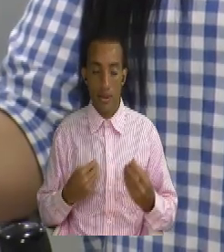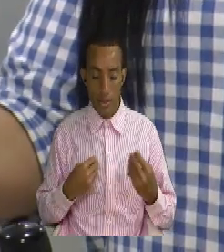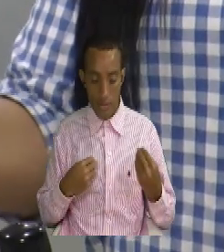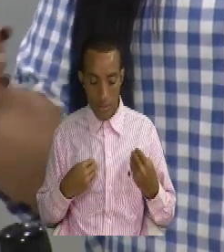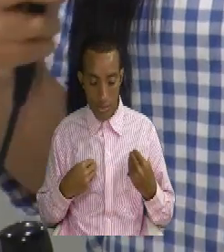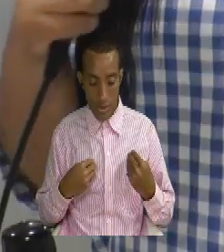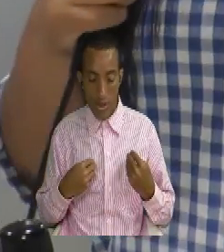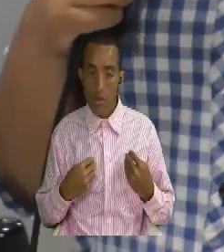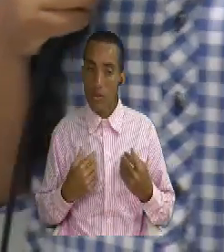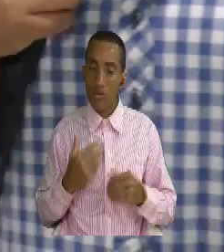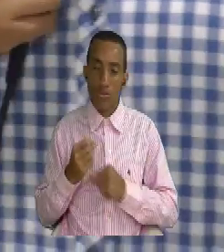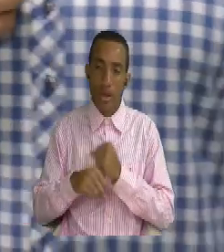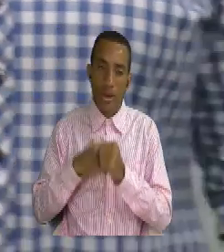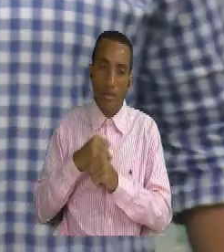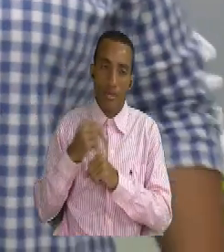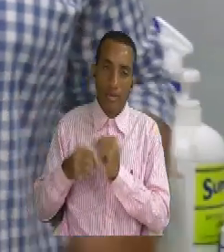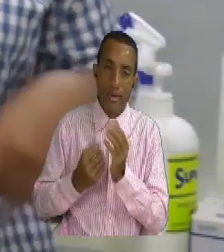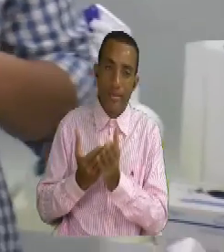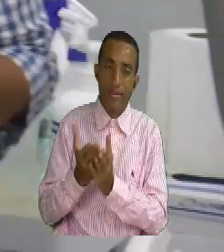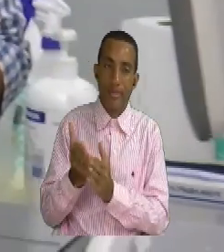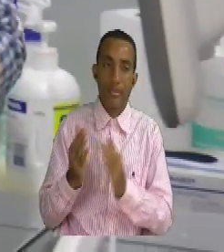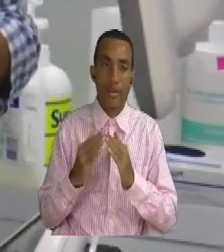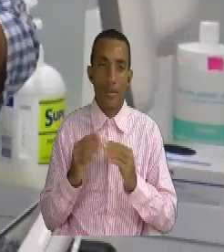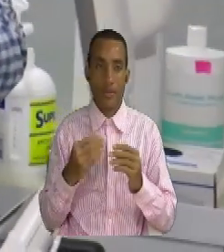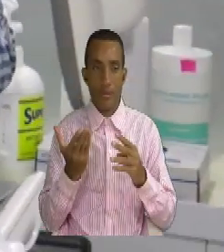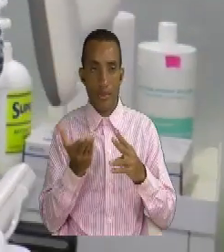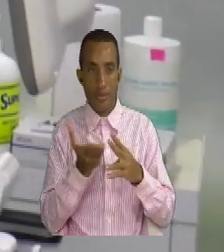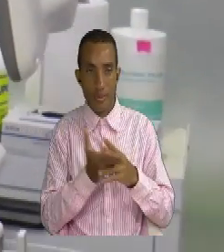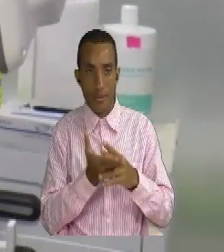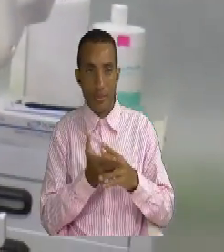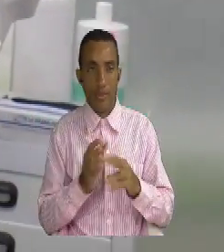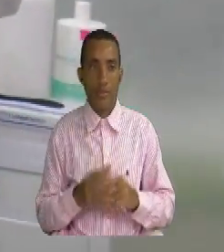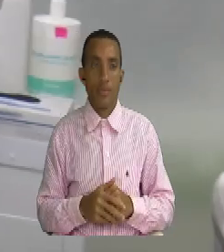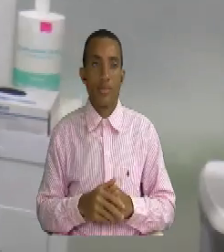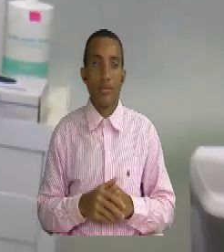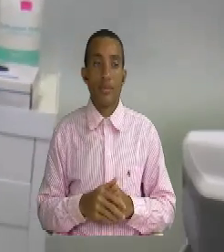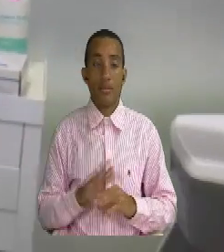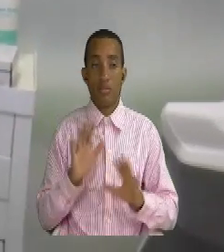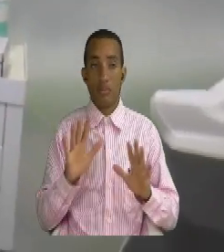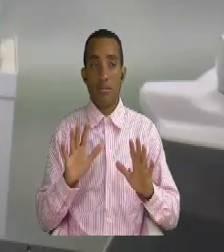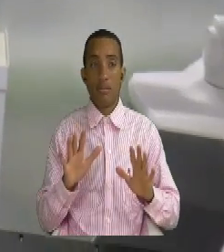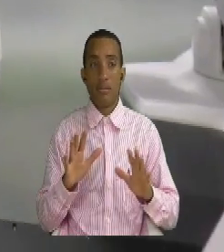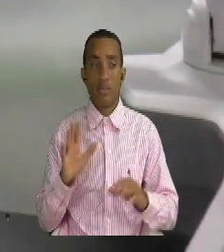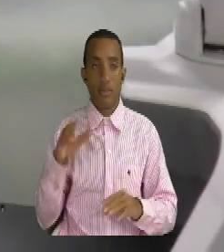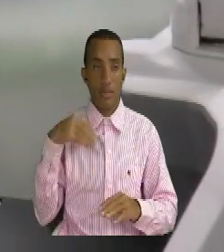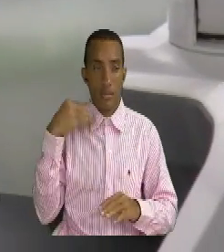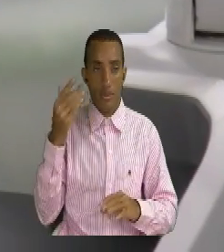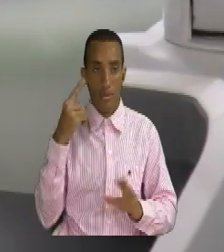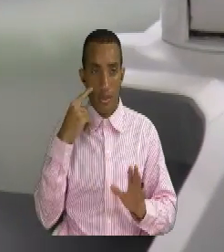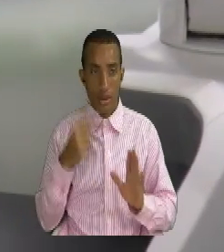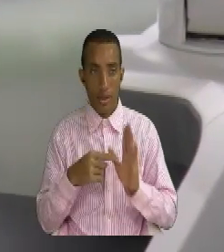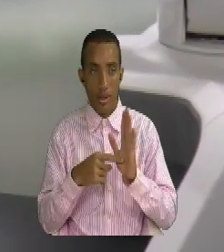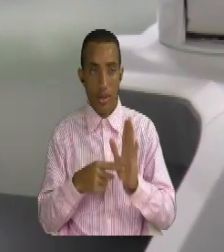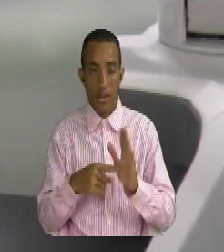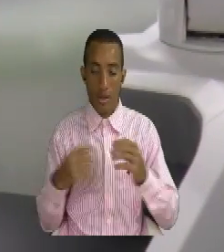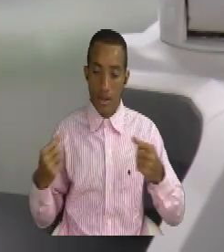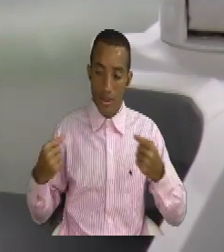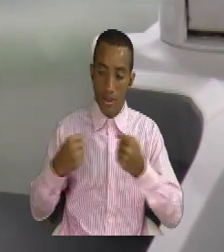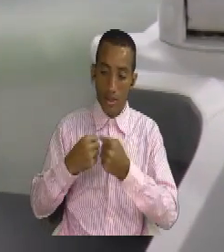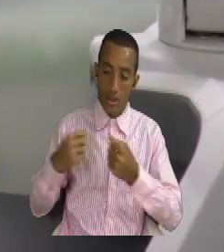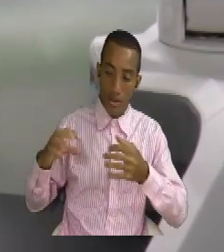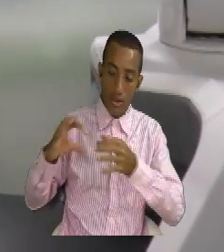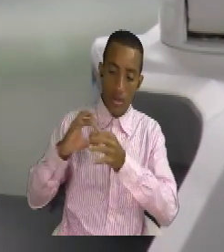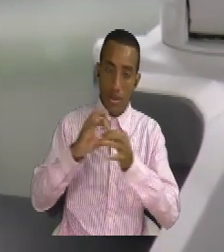casa. Bueno, llegó el momento de hacer nuestra primera pausa, pero no se muevan porque nosotros les vamos a hablar de una alianza muy